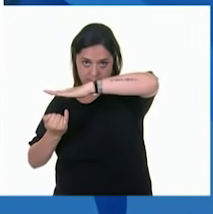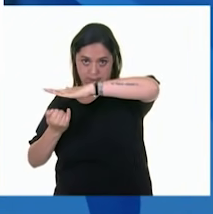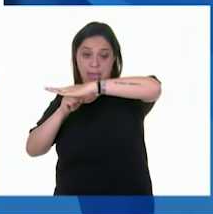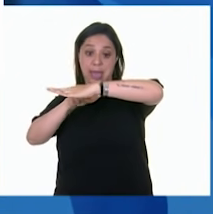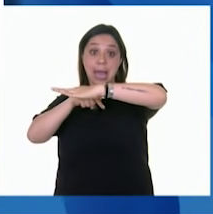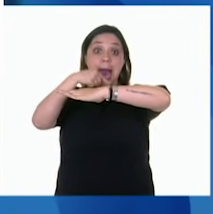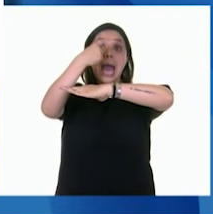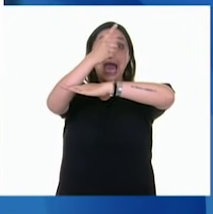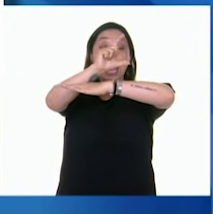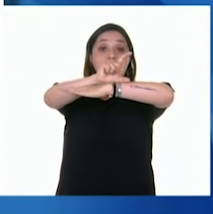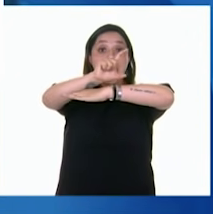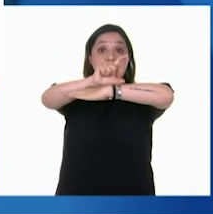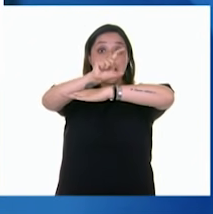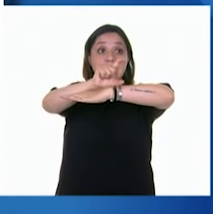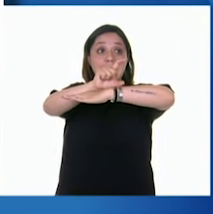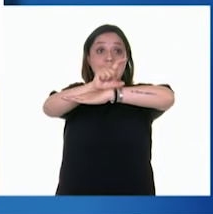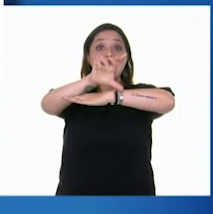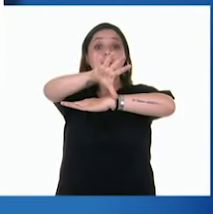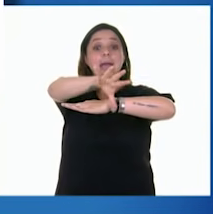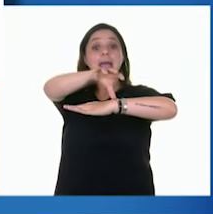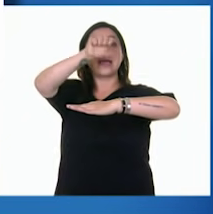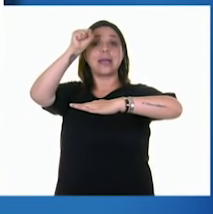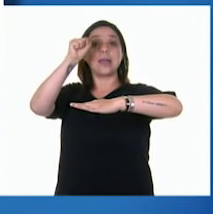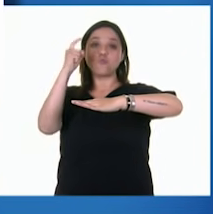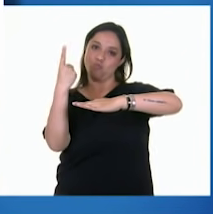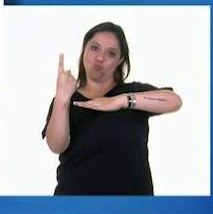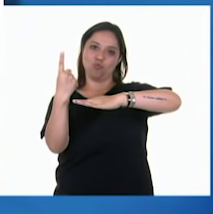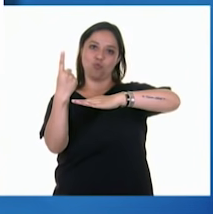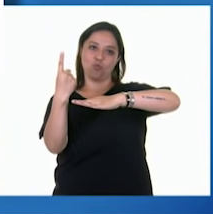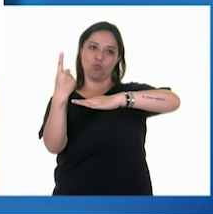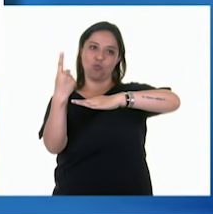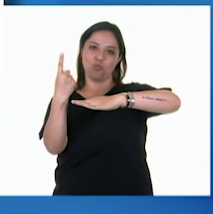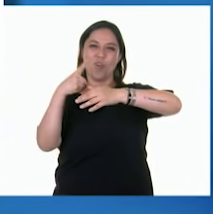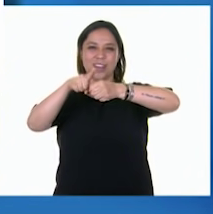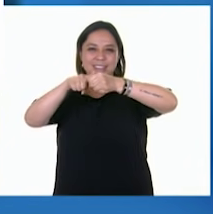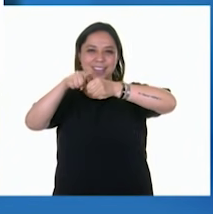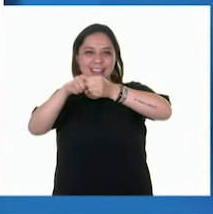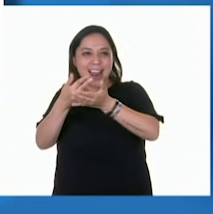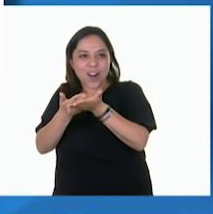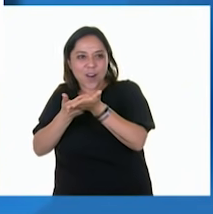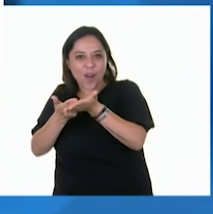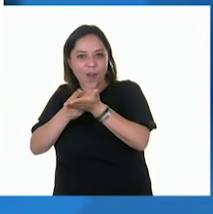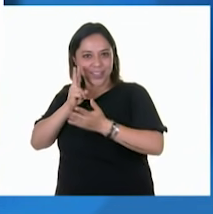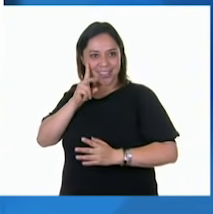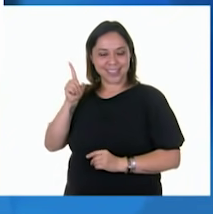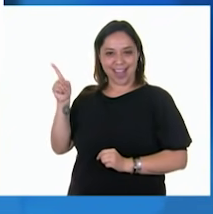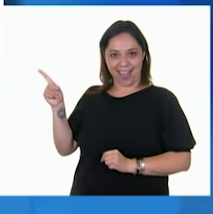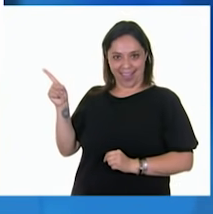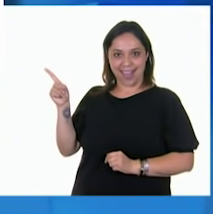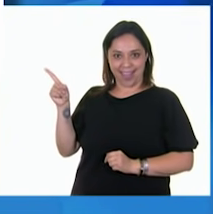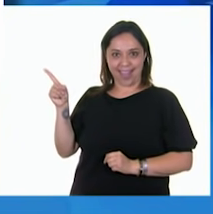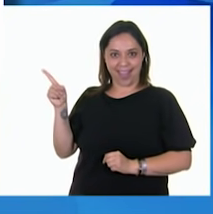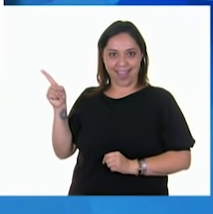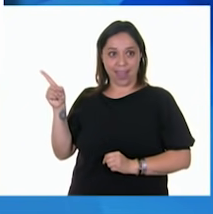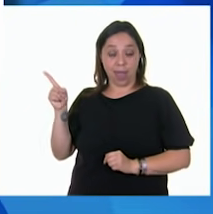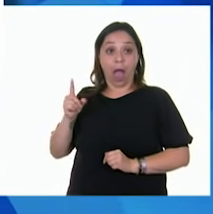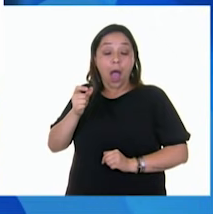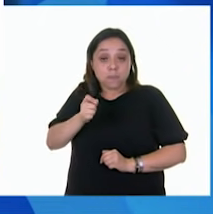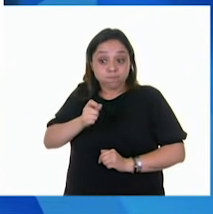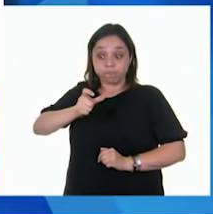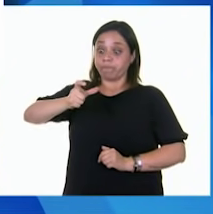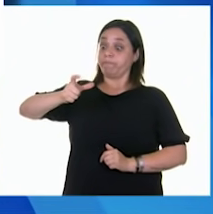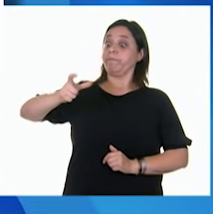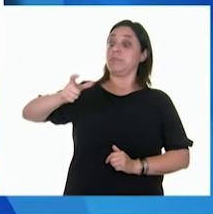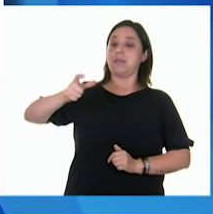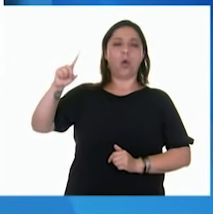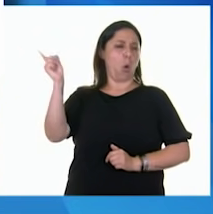que hay que tomar uno de esos pedazos. Uh-huh. En este caso, lo ponemos de color rosa. Ajá. Y lo ampliamos, no significa que esté más grande. Lo que